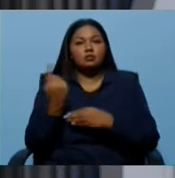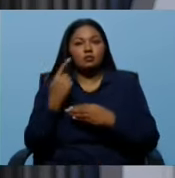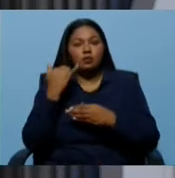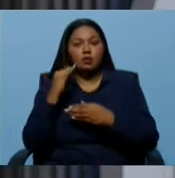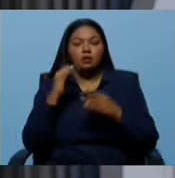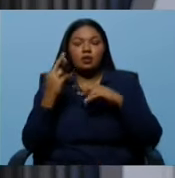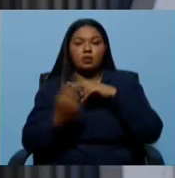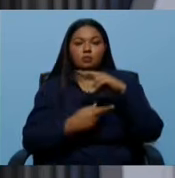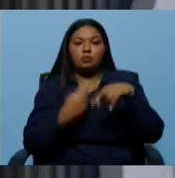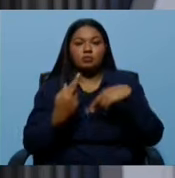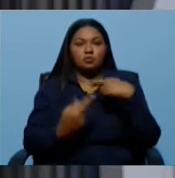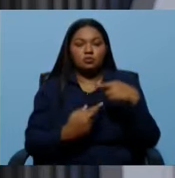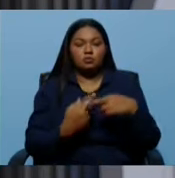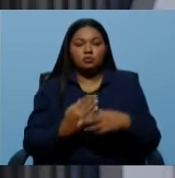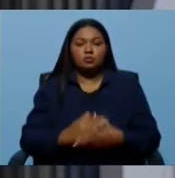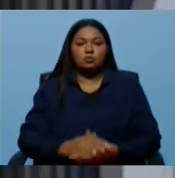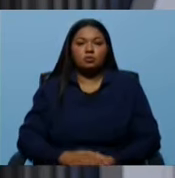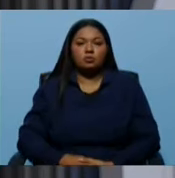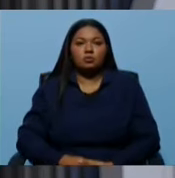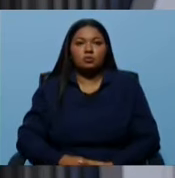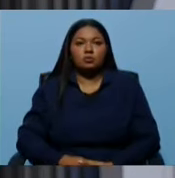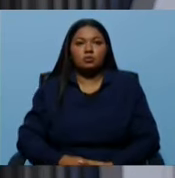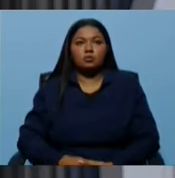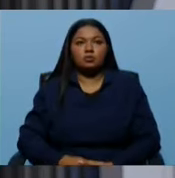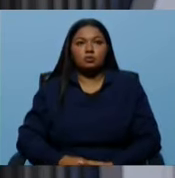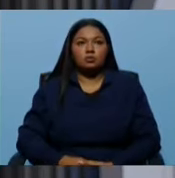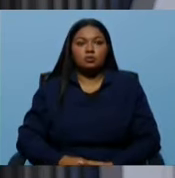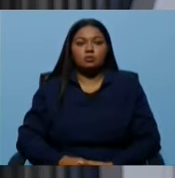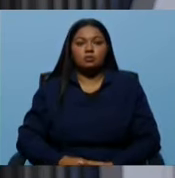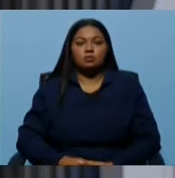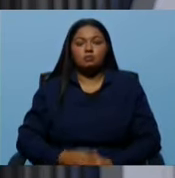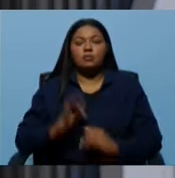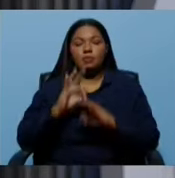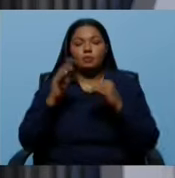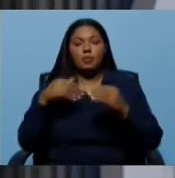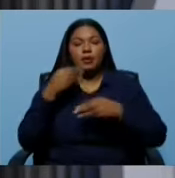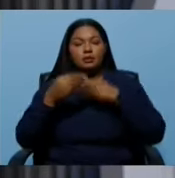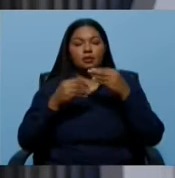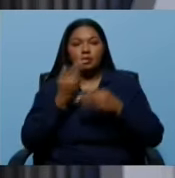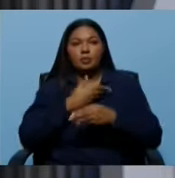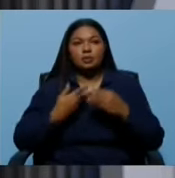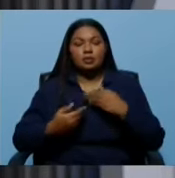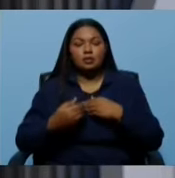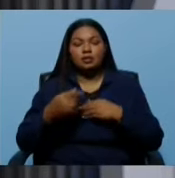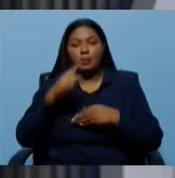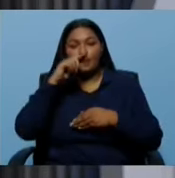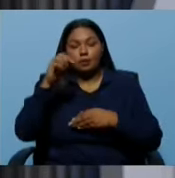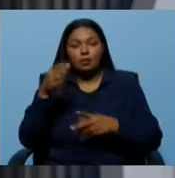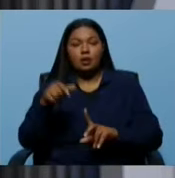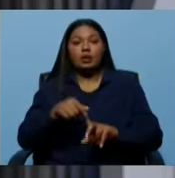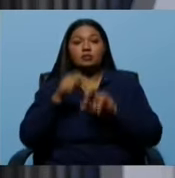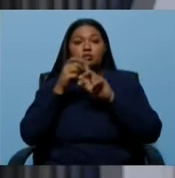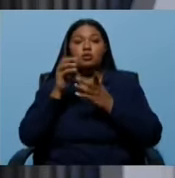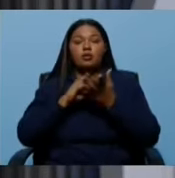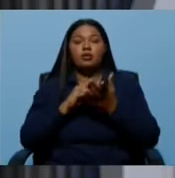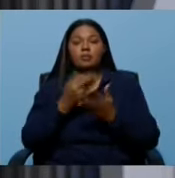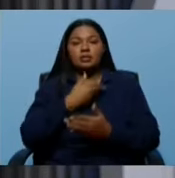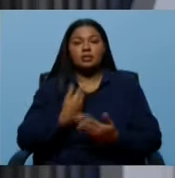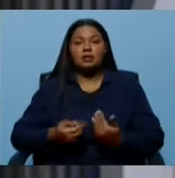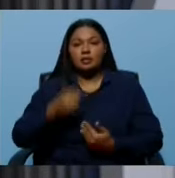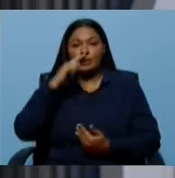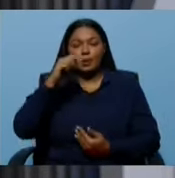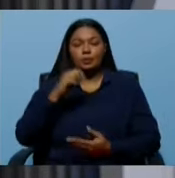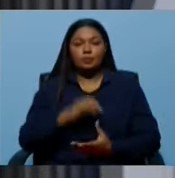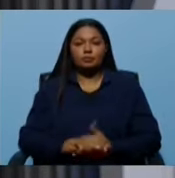revolución, que es posible construir futuro con la reelección del presidente Maduro, que es posible tener paz con la reelección del presidente Maduro, es decir, que estamos